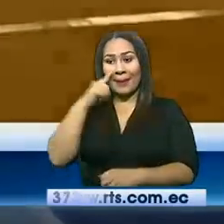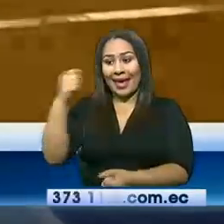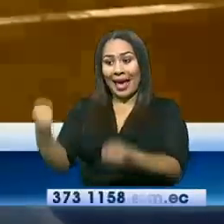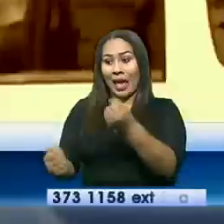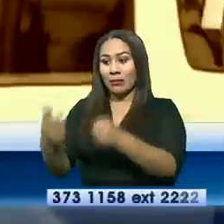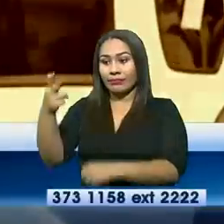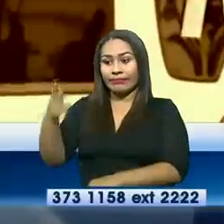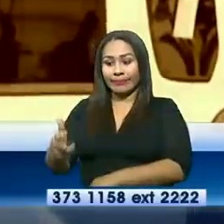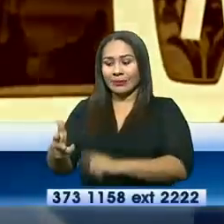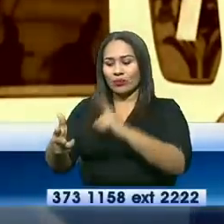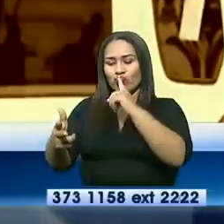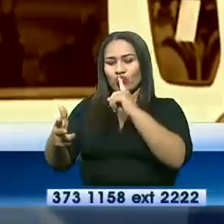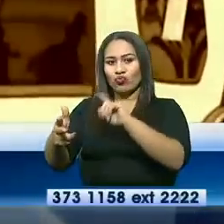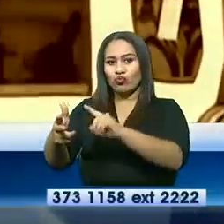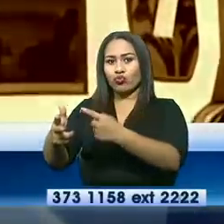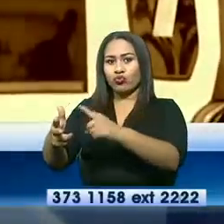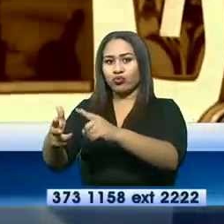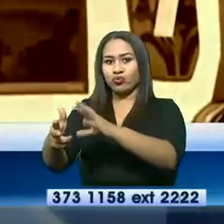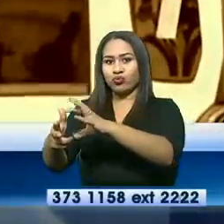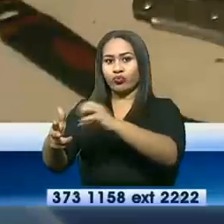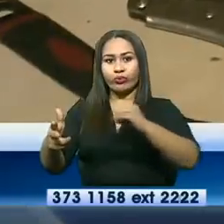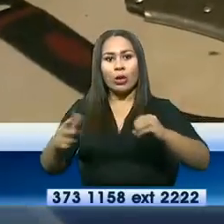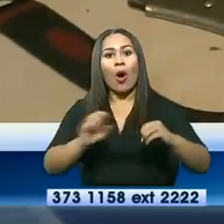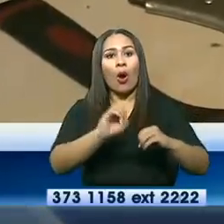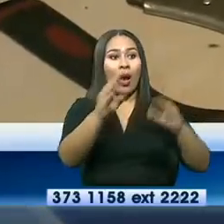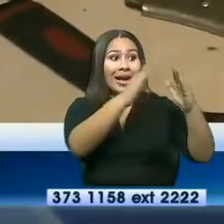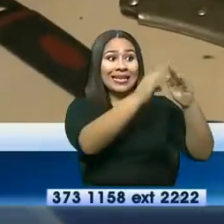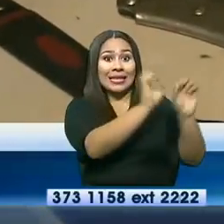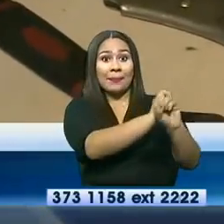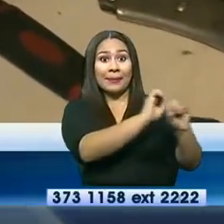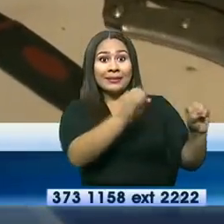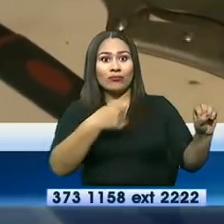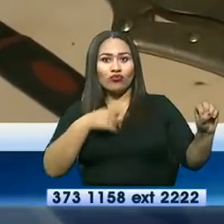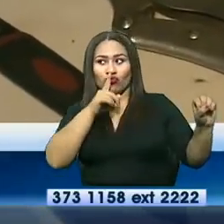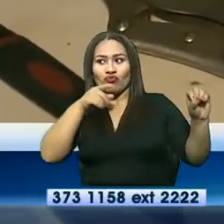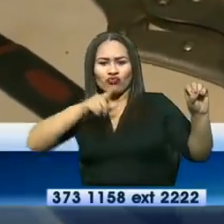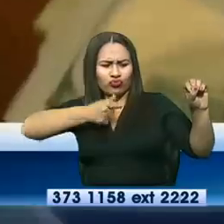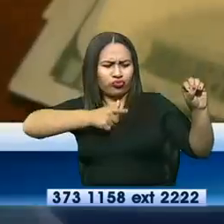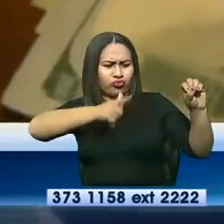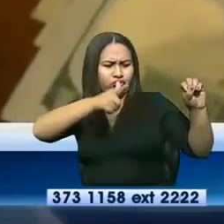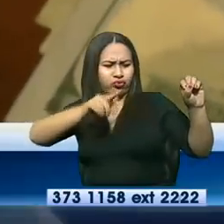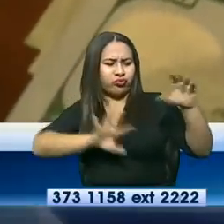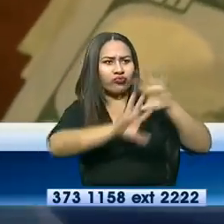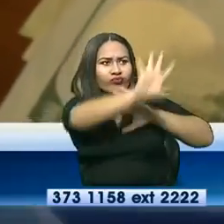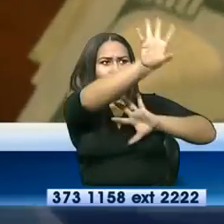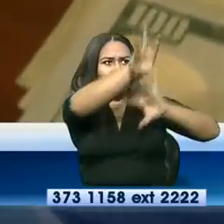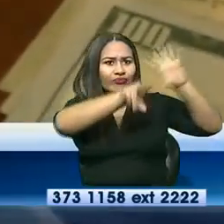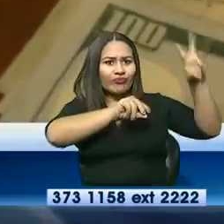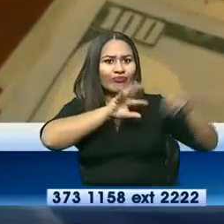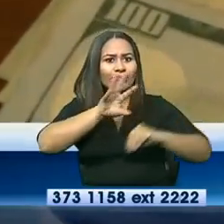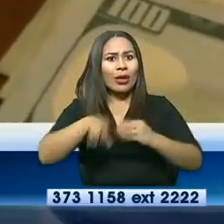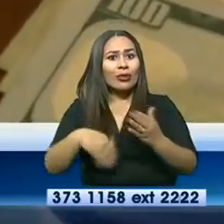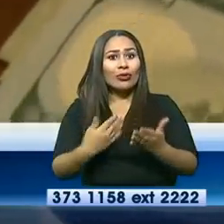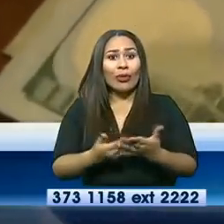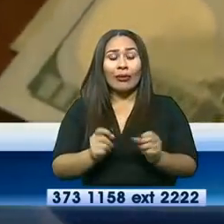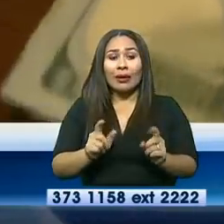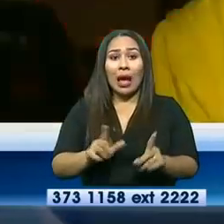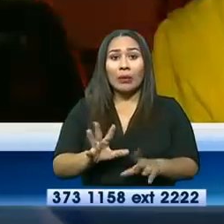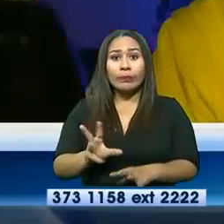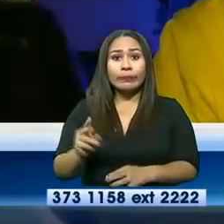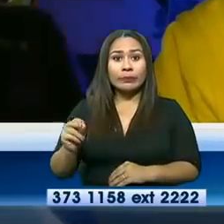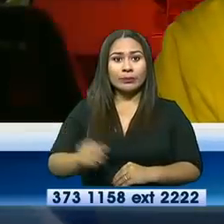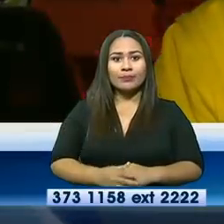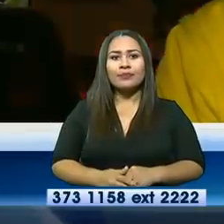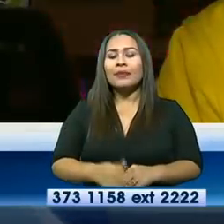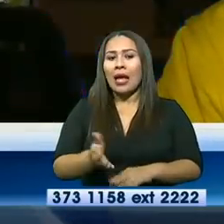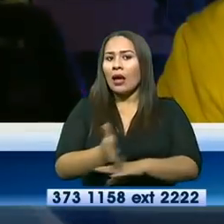una vivienda donde los ocupantes salieron y los dueños del ajeno tenían todo el tiempo para sacar las cosas de valor. Intentaron darse la